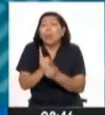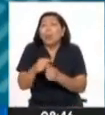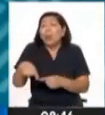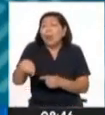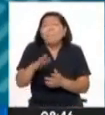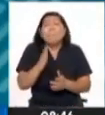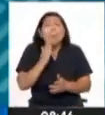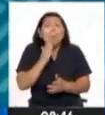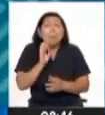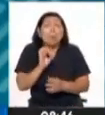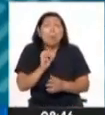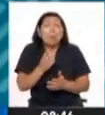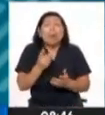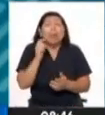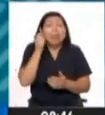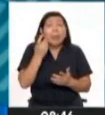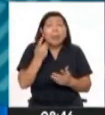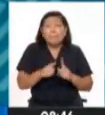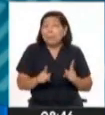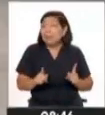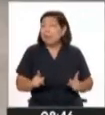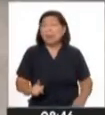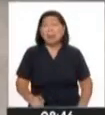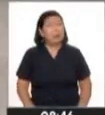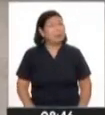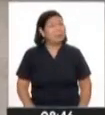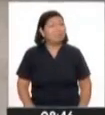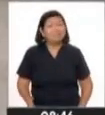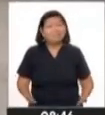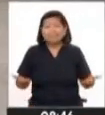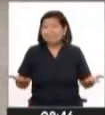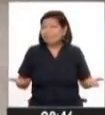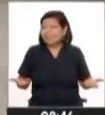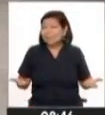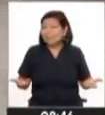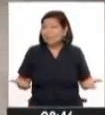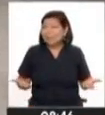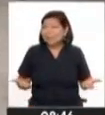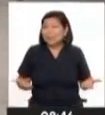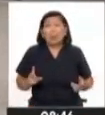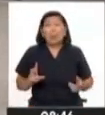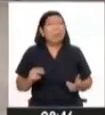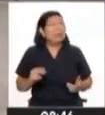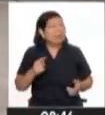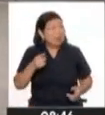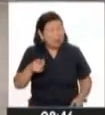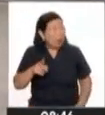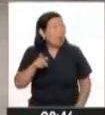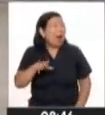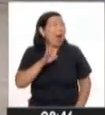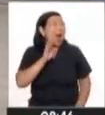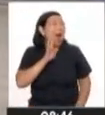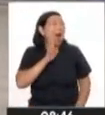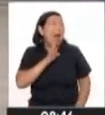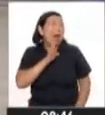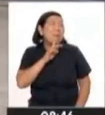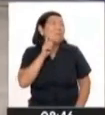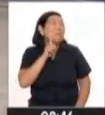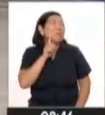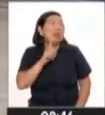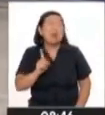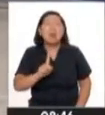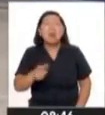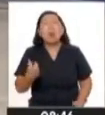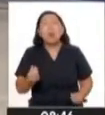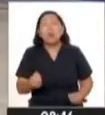a la mamá, a la tía, y resulta que hay una especie de como que no creer totalmente la versión de